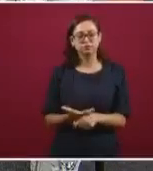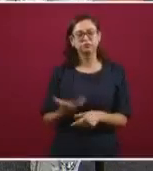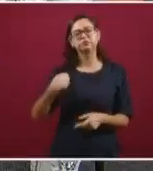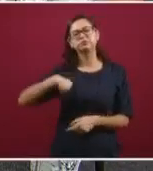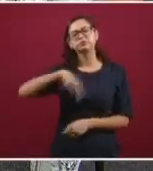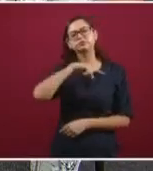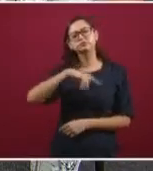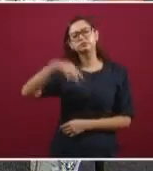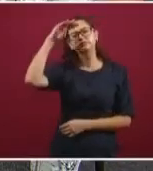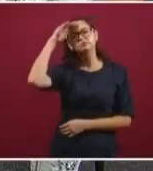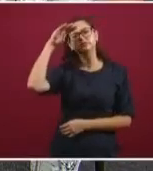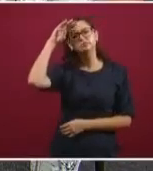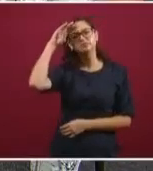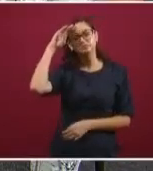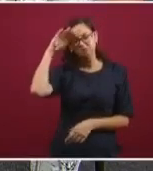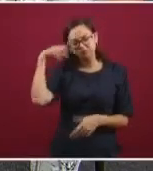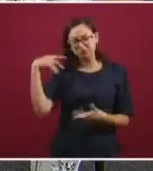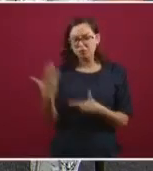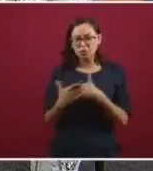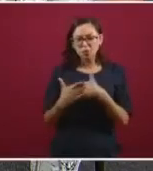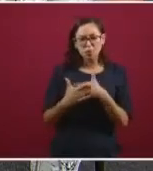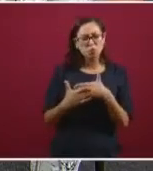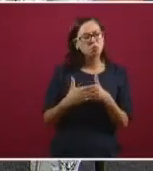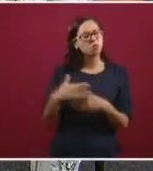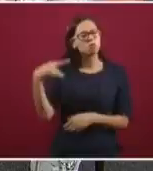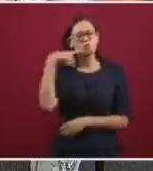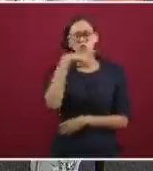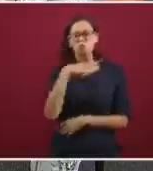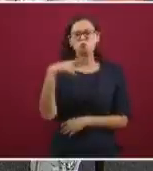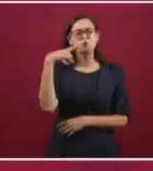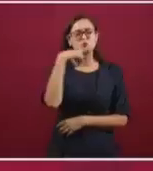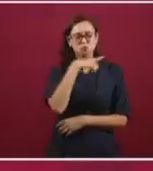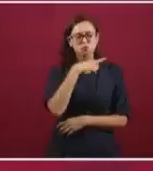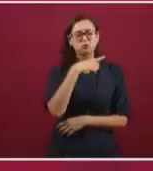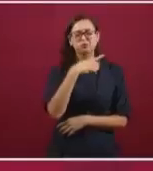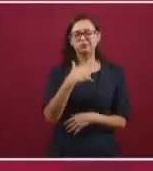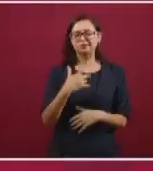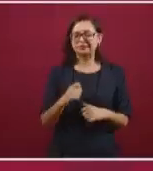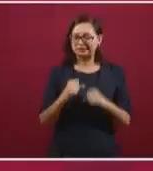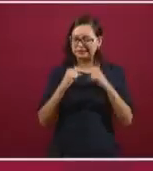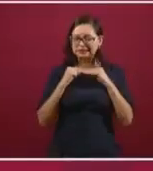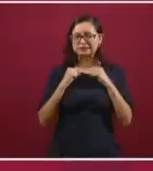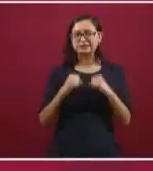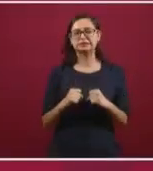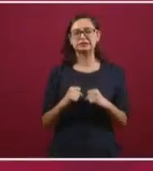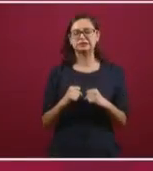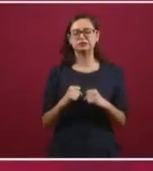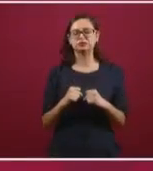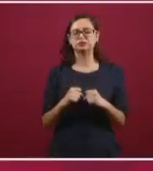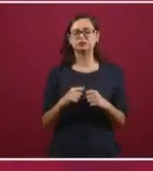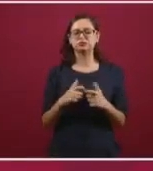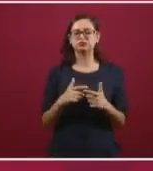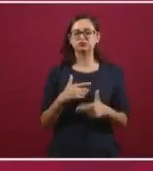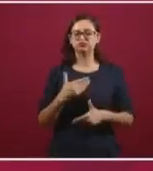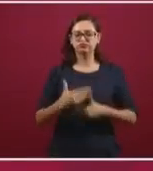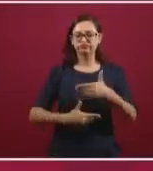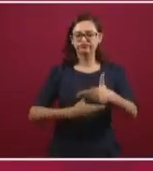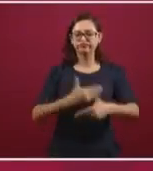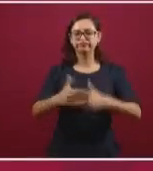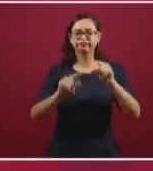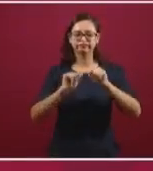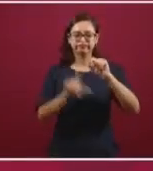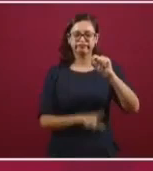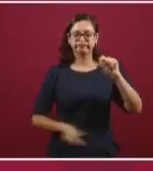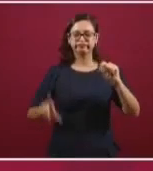Pensamos que pronto, muy pronto, van a cambiar las cosas en